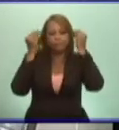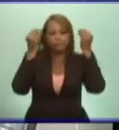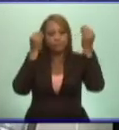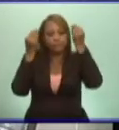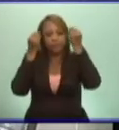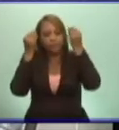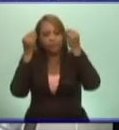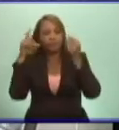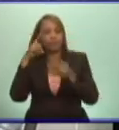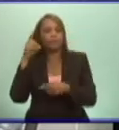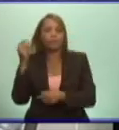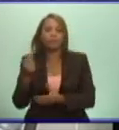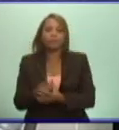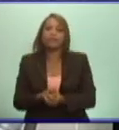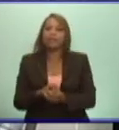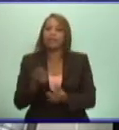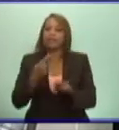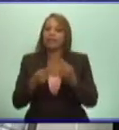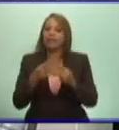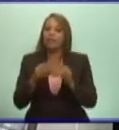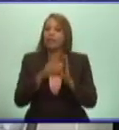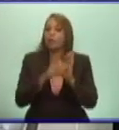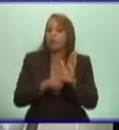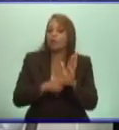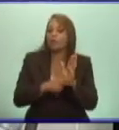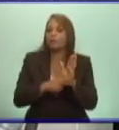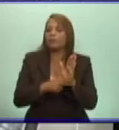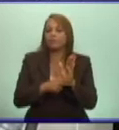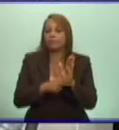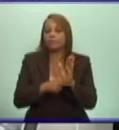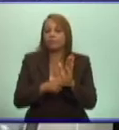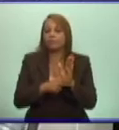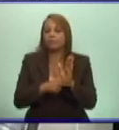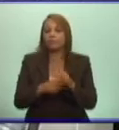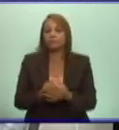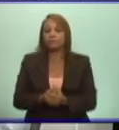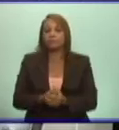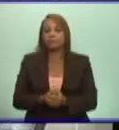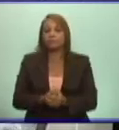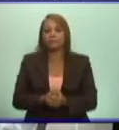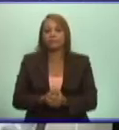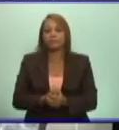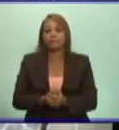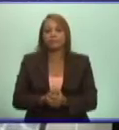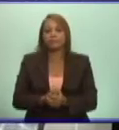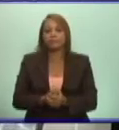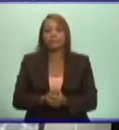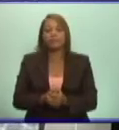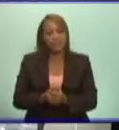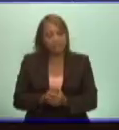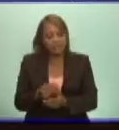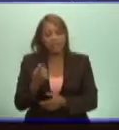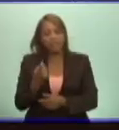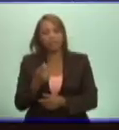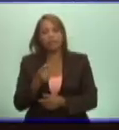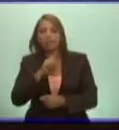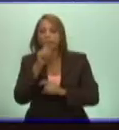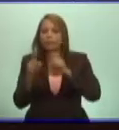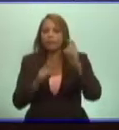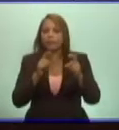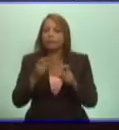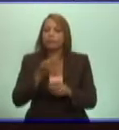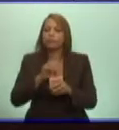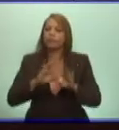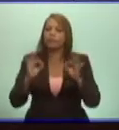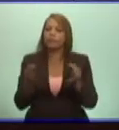sentimientos y desarrollen determinadas normas de conducta. Y se vincula mucho con la historia de nuestro país. ¿Cómo no? Y eso necesariamente es una de las preguntas que nos hacían una familia.